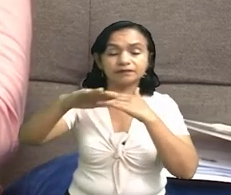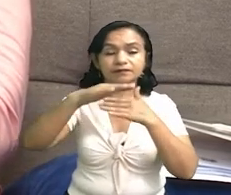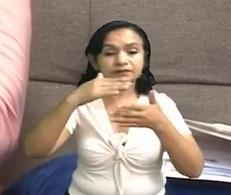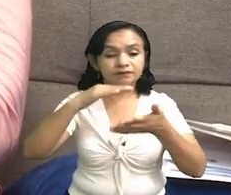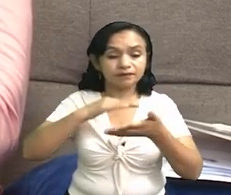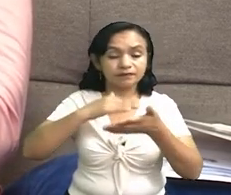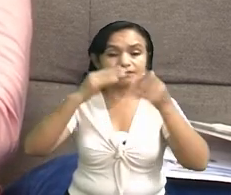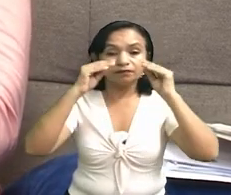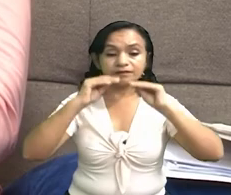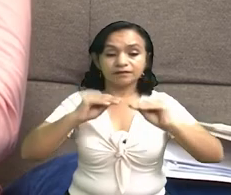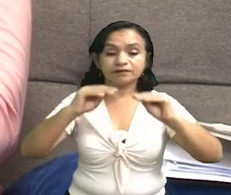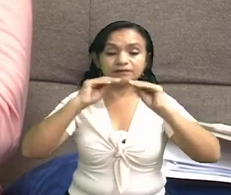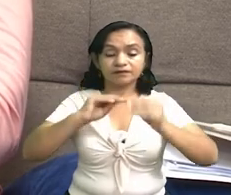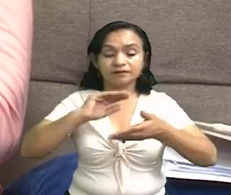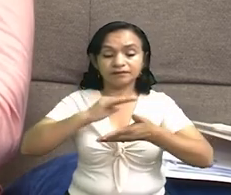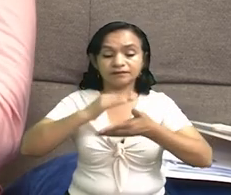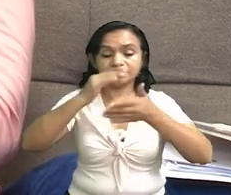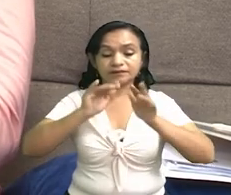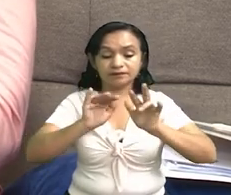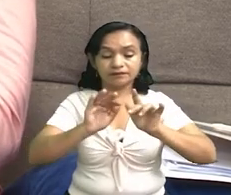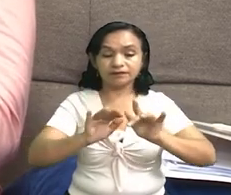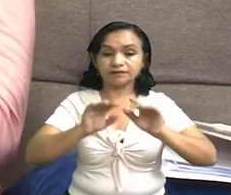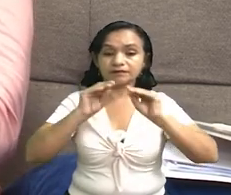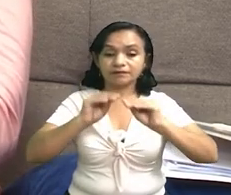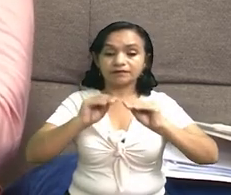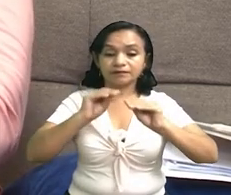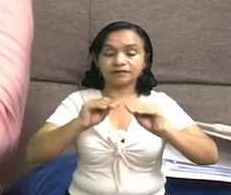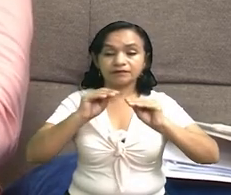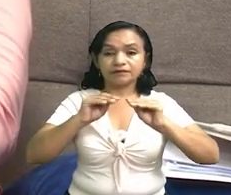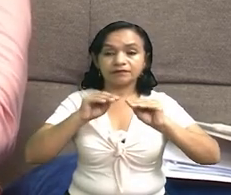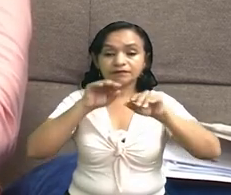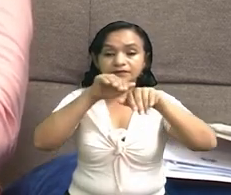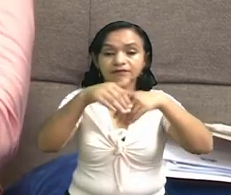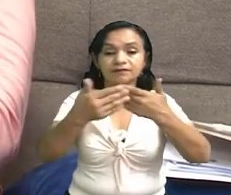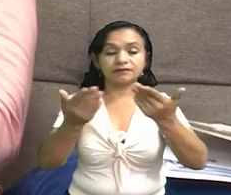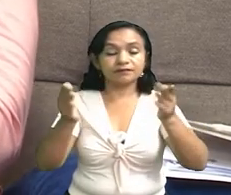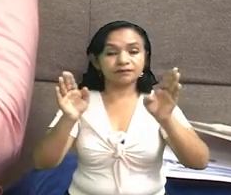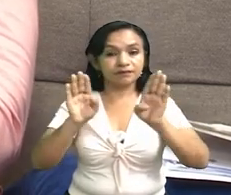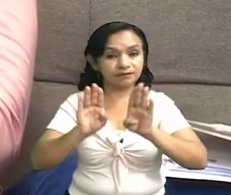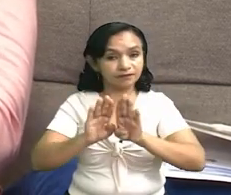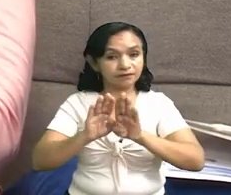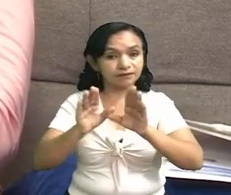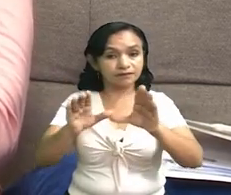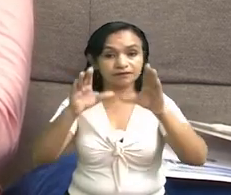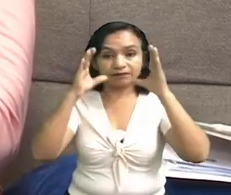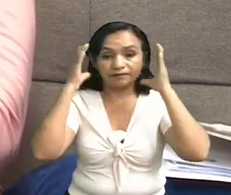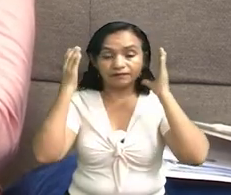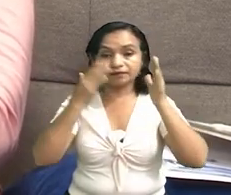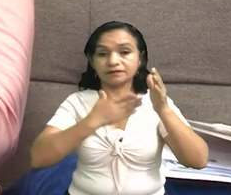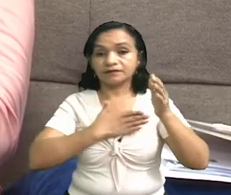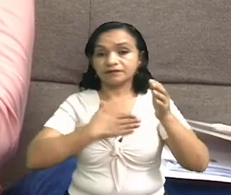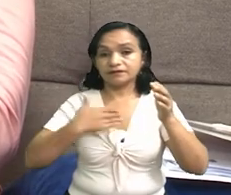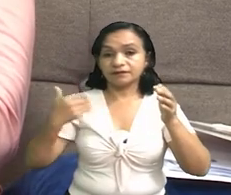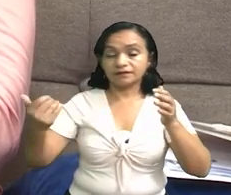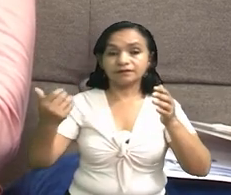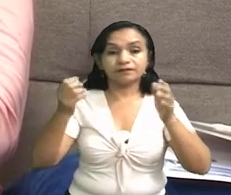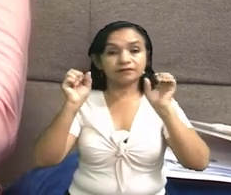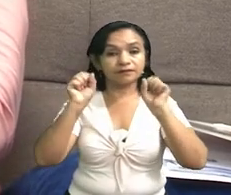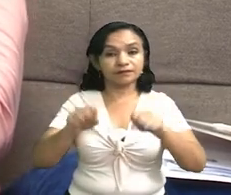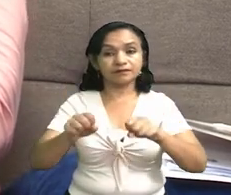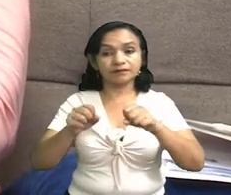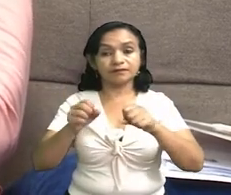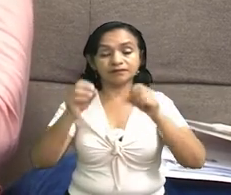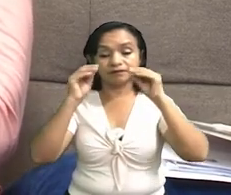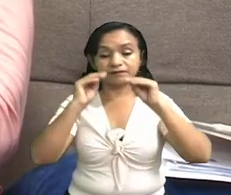tecnología educativa para instalarlas en las aulas de clase, pero también para tener mayor capacidad para